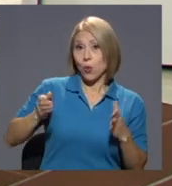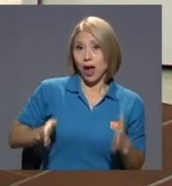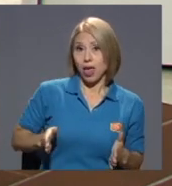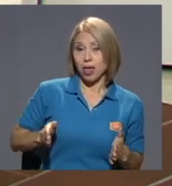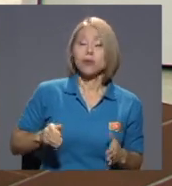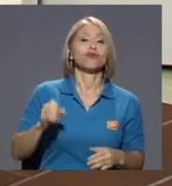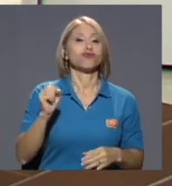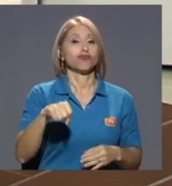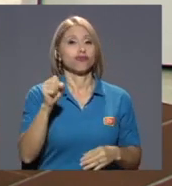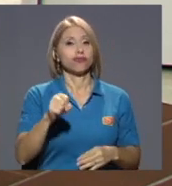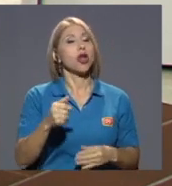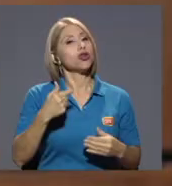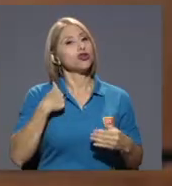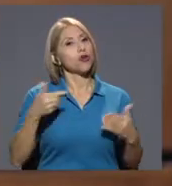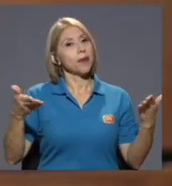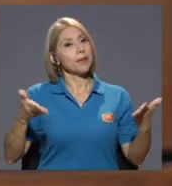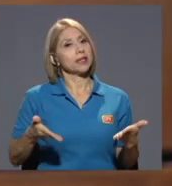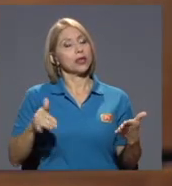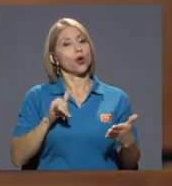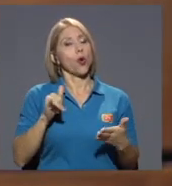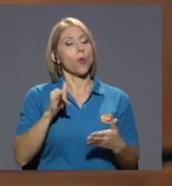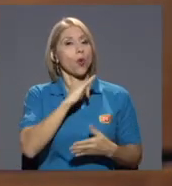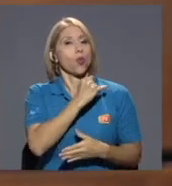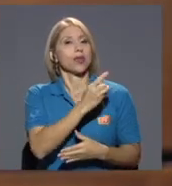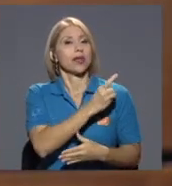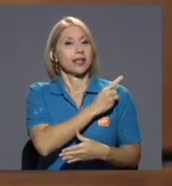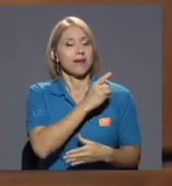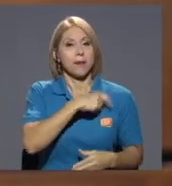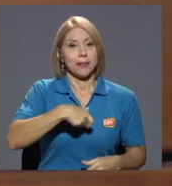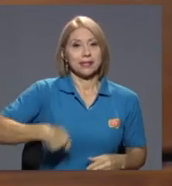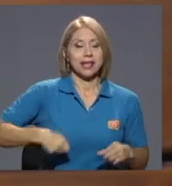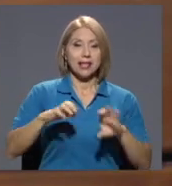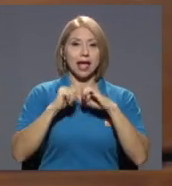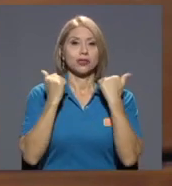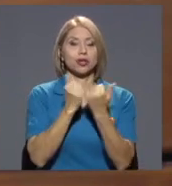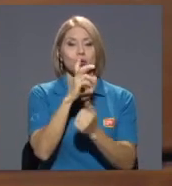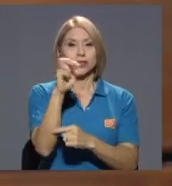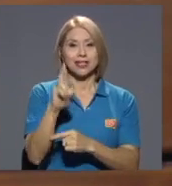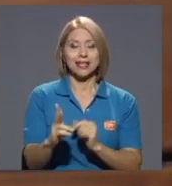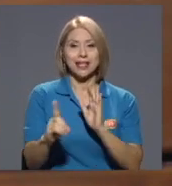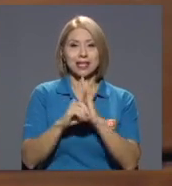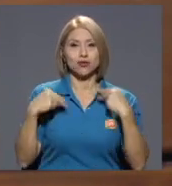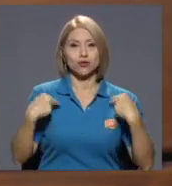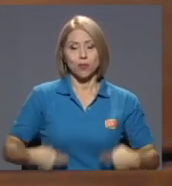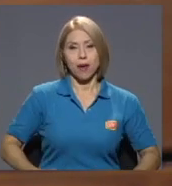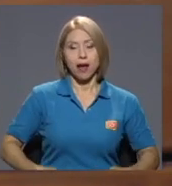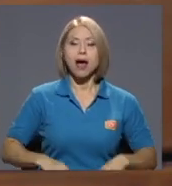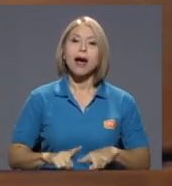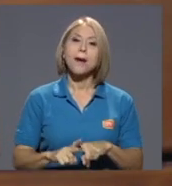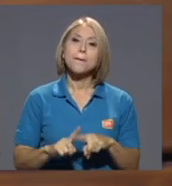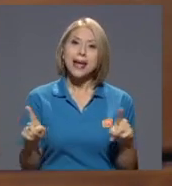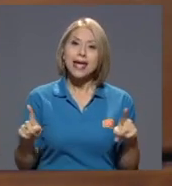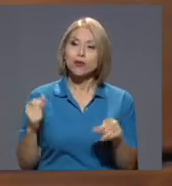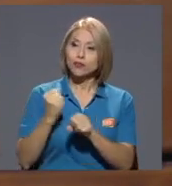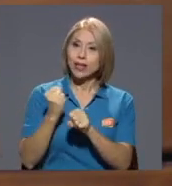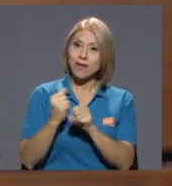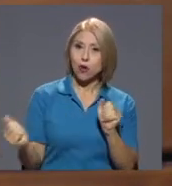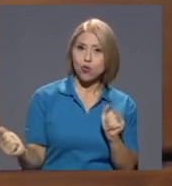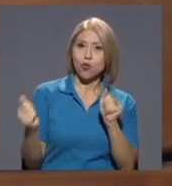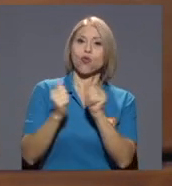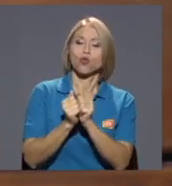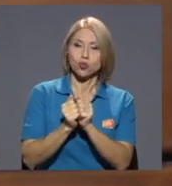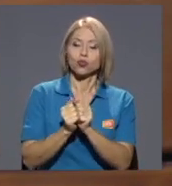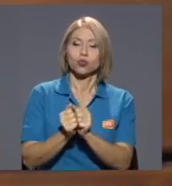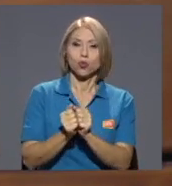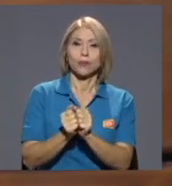una compañera junta directiva la presidenta de la asociación costarricense de derechos humanos pero a decir verdad el trabajo en conjunto de trabajo y la